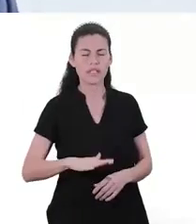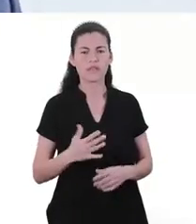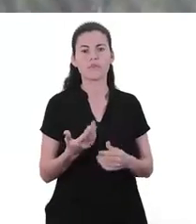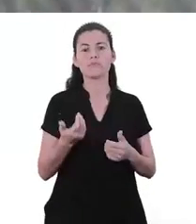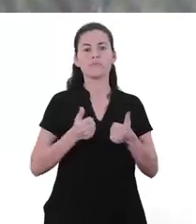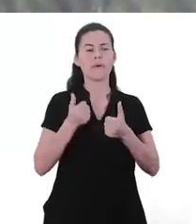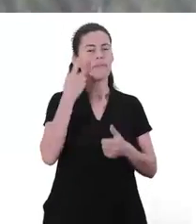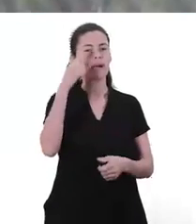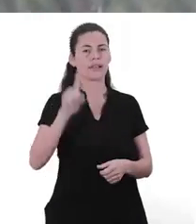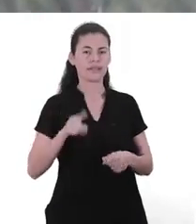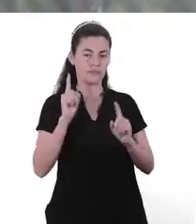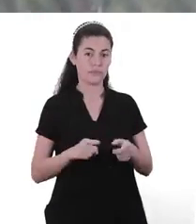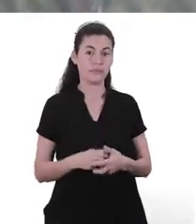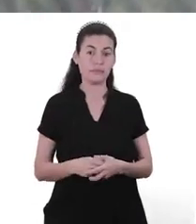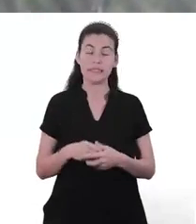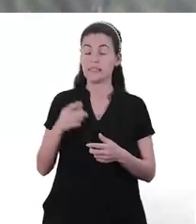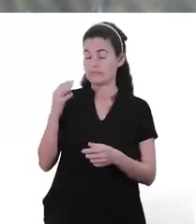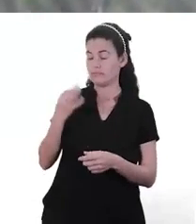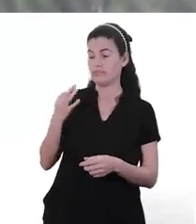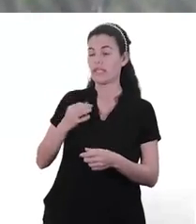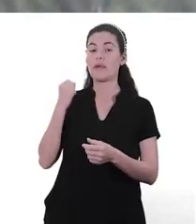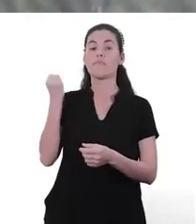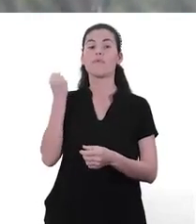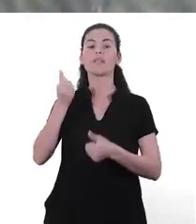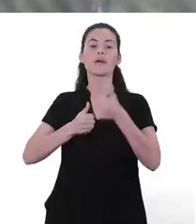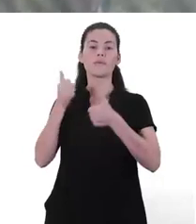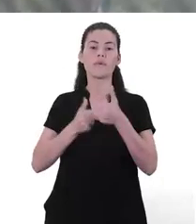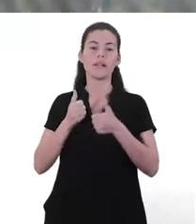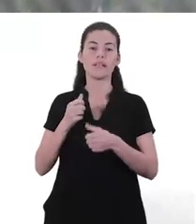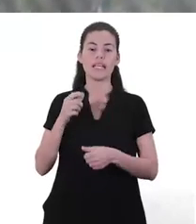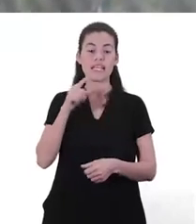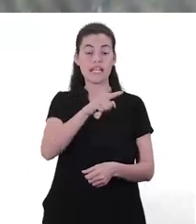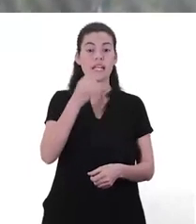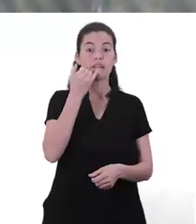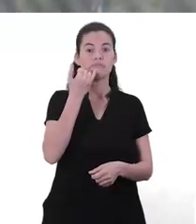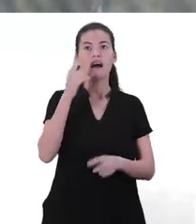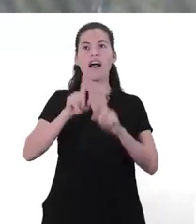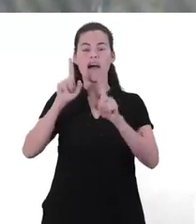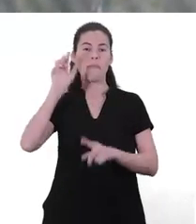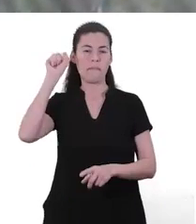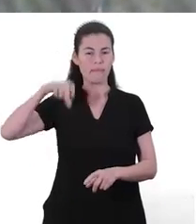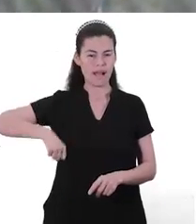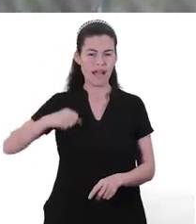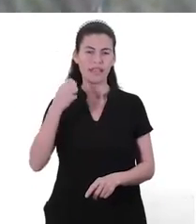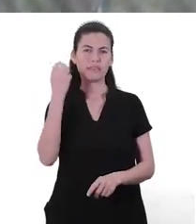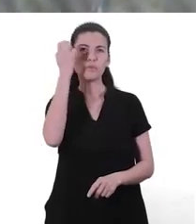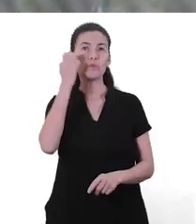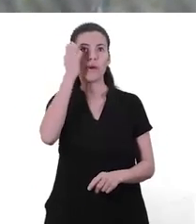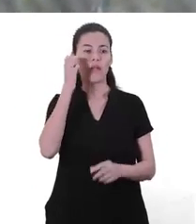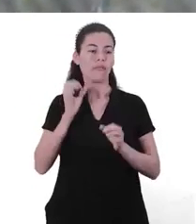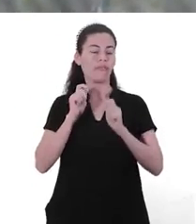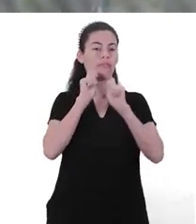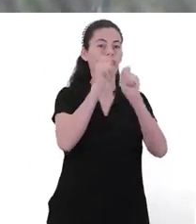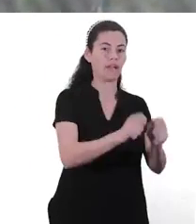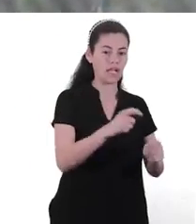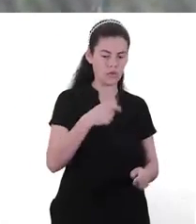todo? Es súper importante toda esta pregunta porque es, bueno, primero a veces también está el sueño de los papás, de que yo no pude ser la mamá, yo no pude